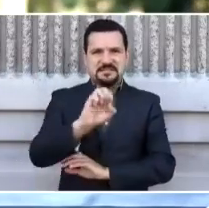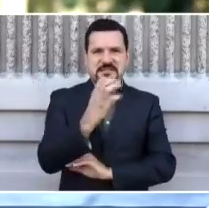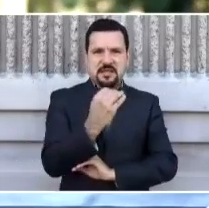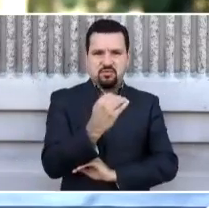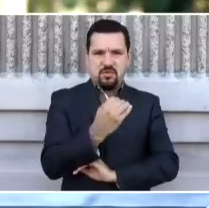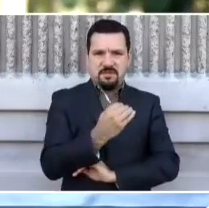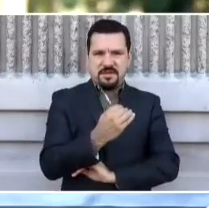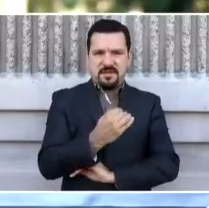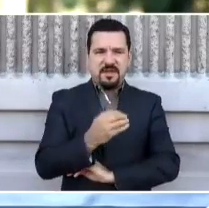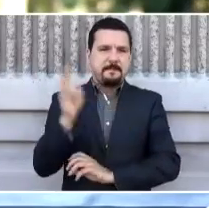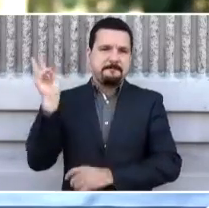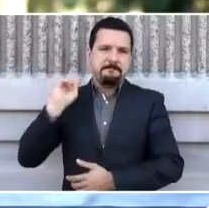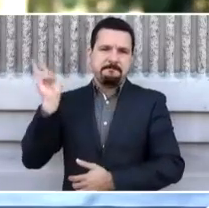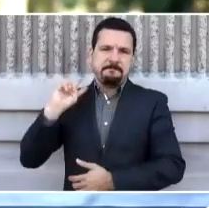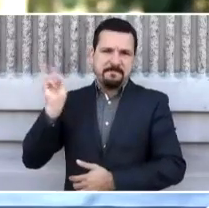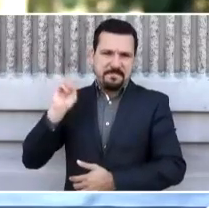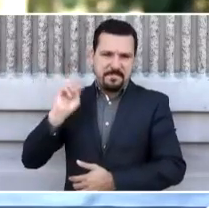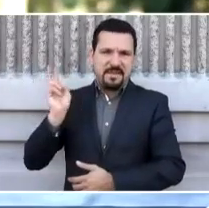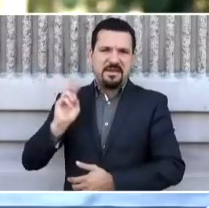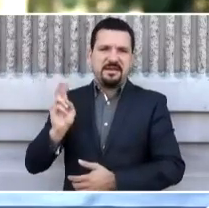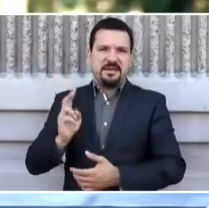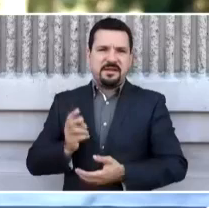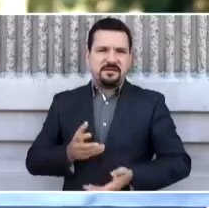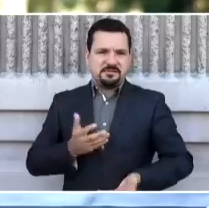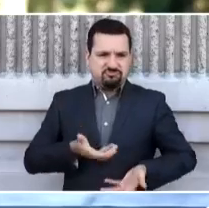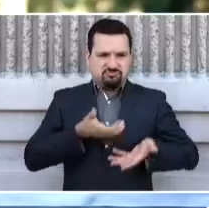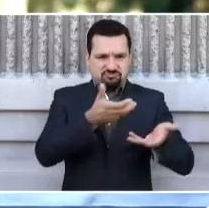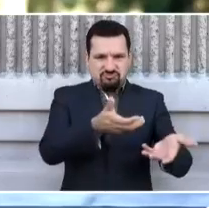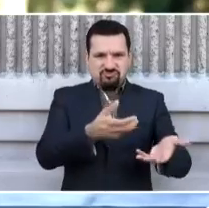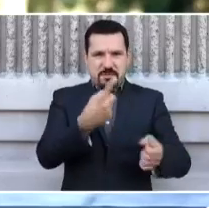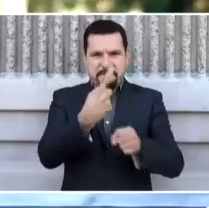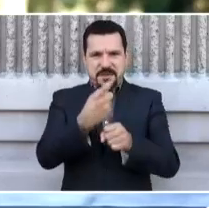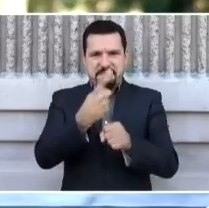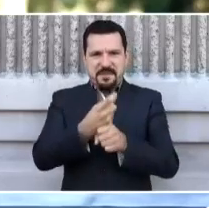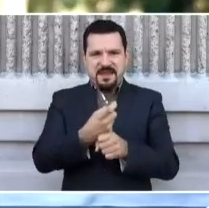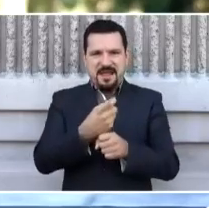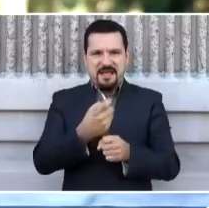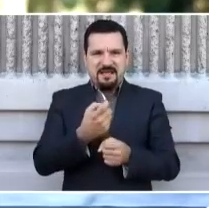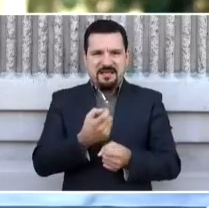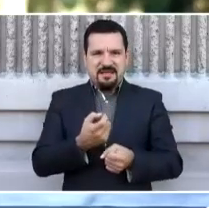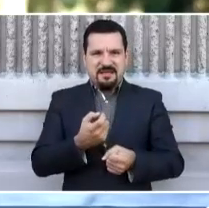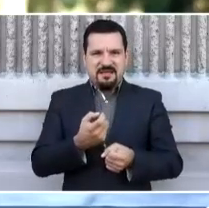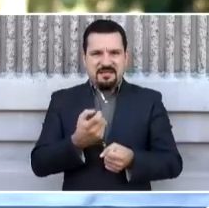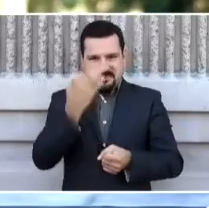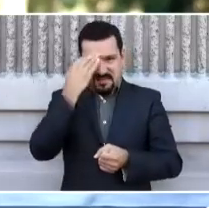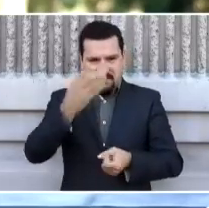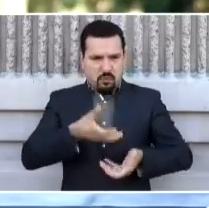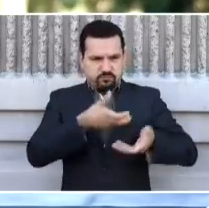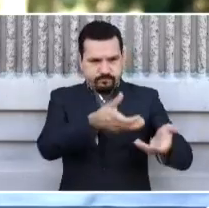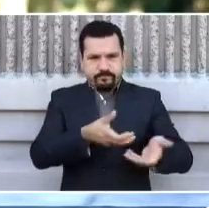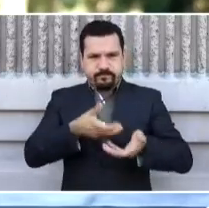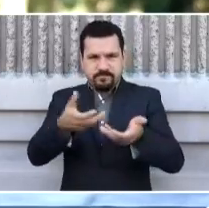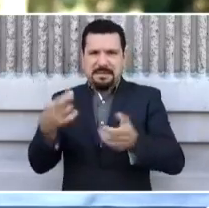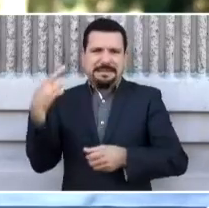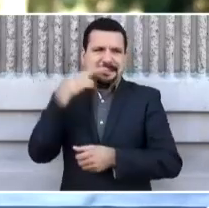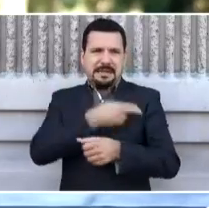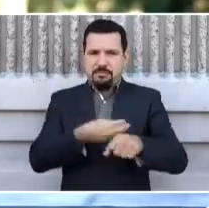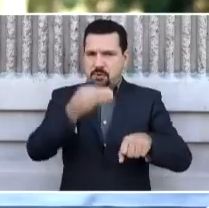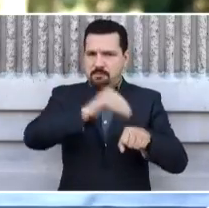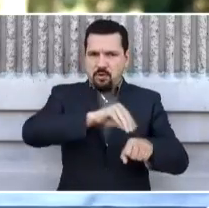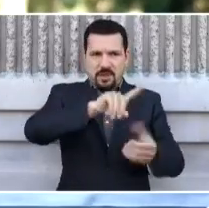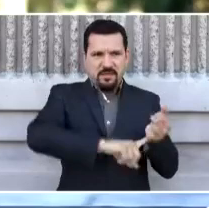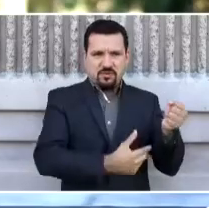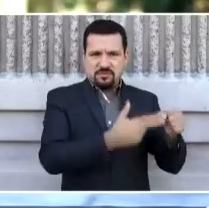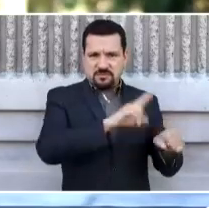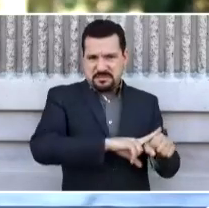69. El día viernes se concluye la entrega de esta primera etapa y se instalan inmediatamente por parte de la